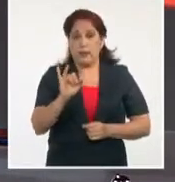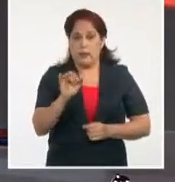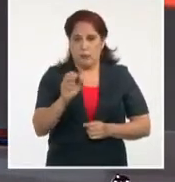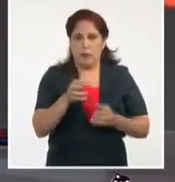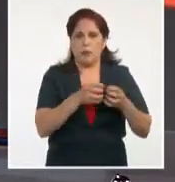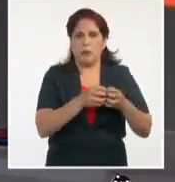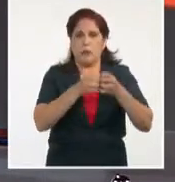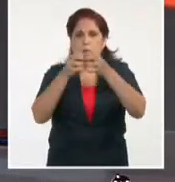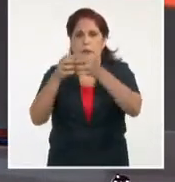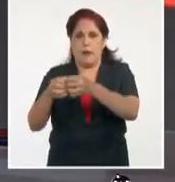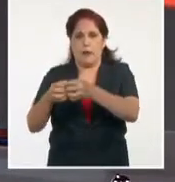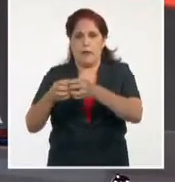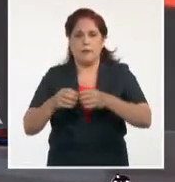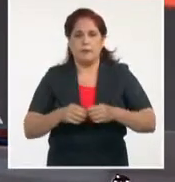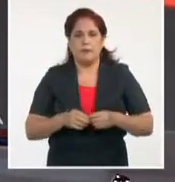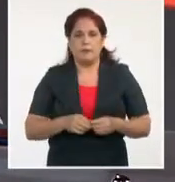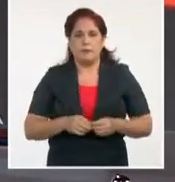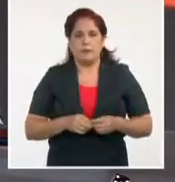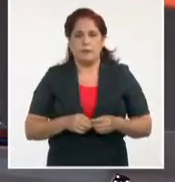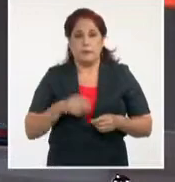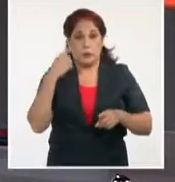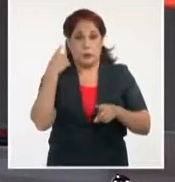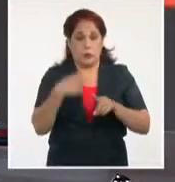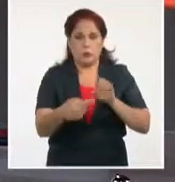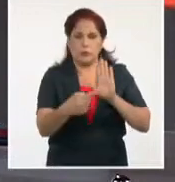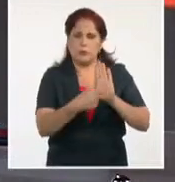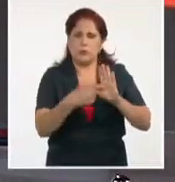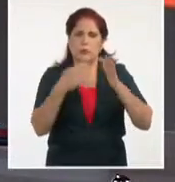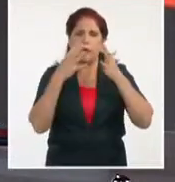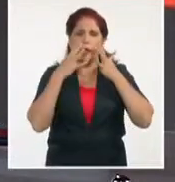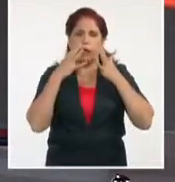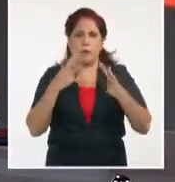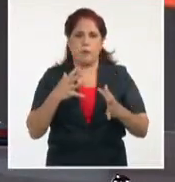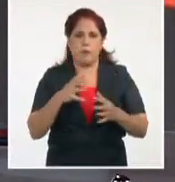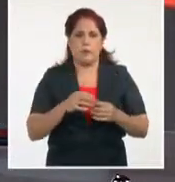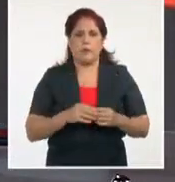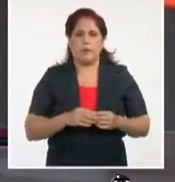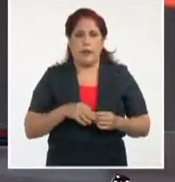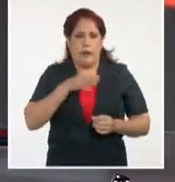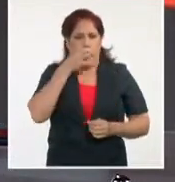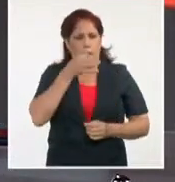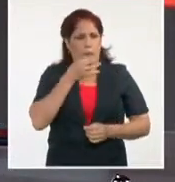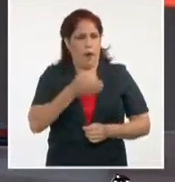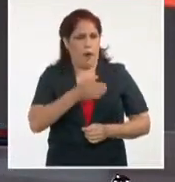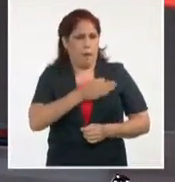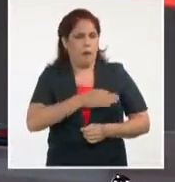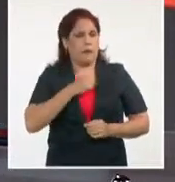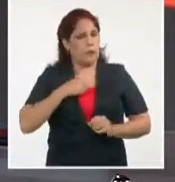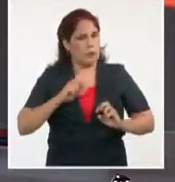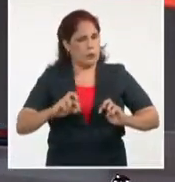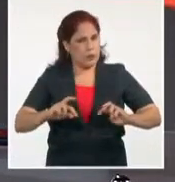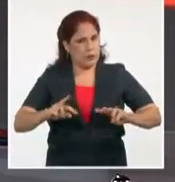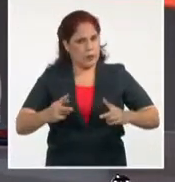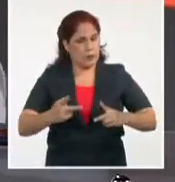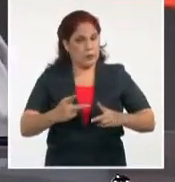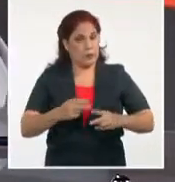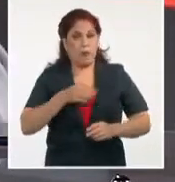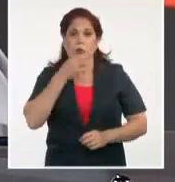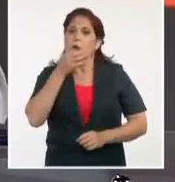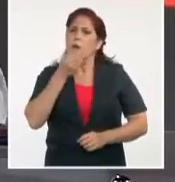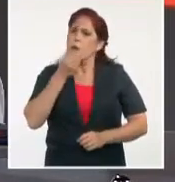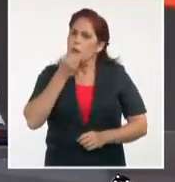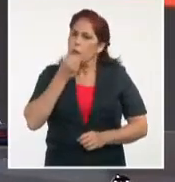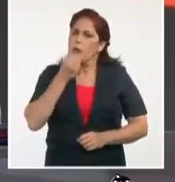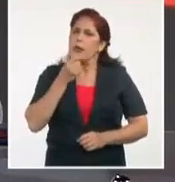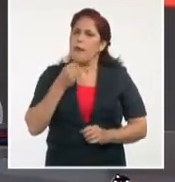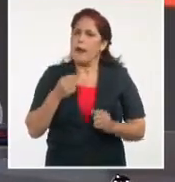en este sentido. Un aspecto importante que además se explicó, y lo reitero para, podemos decir, un poco